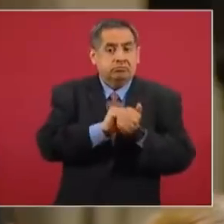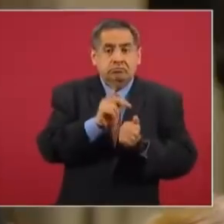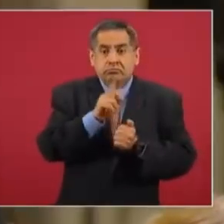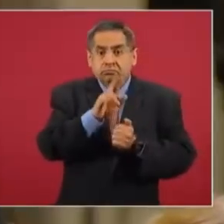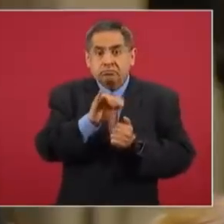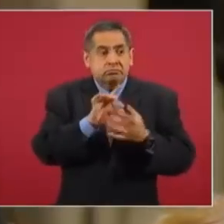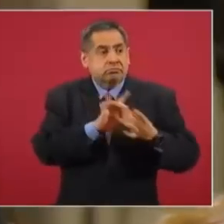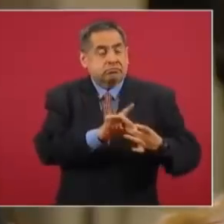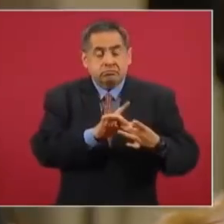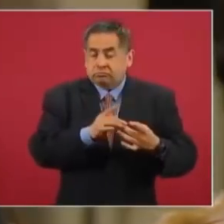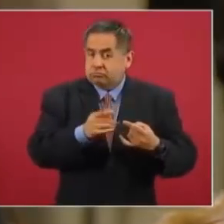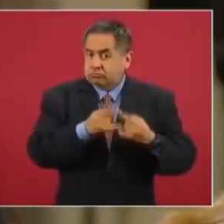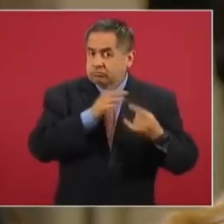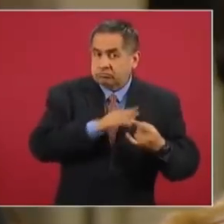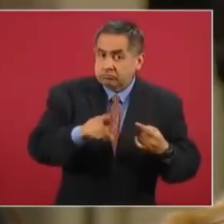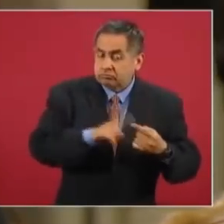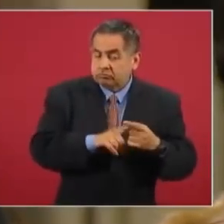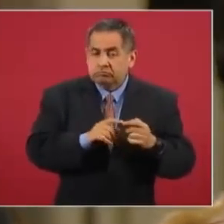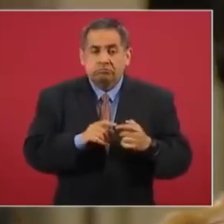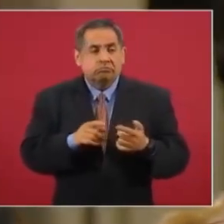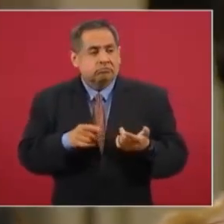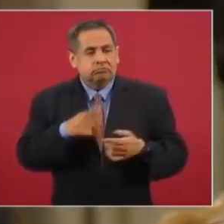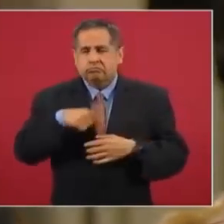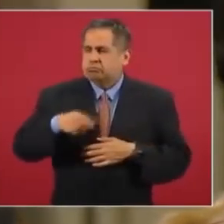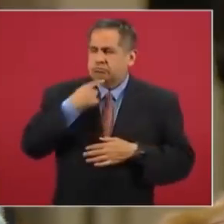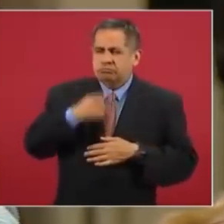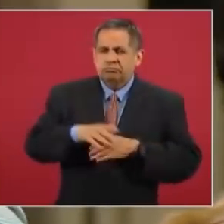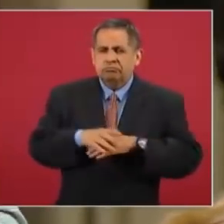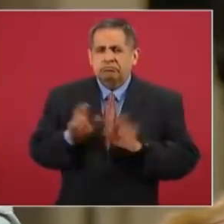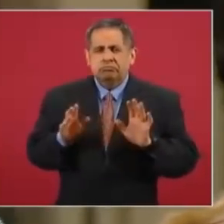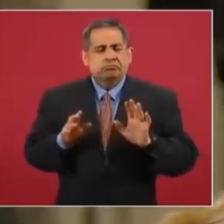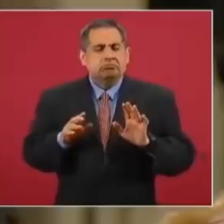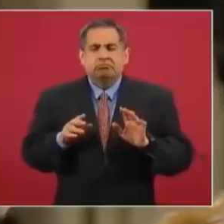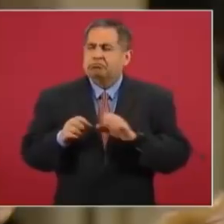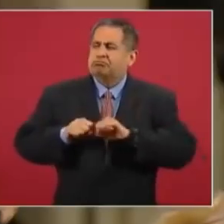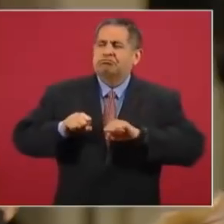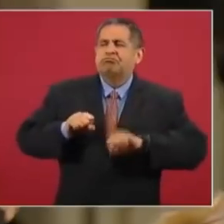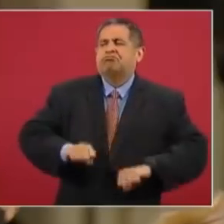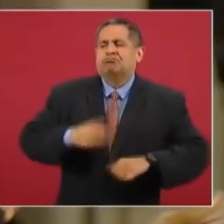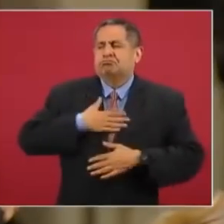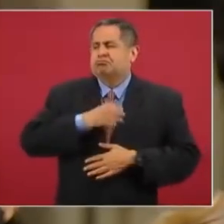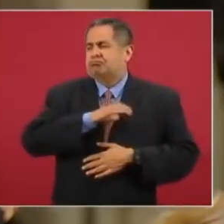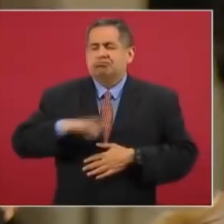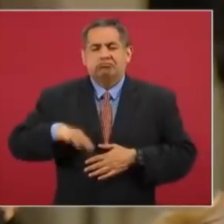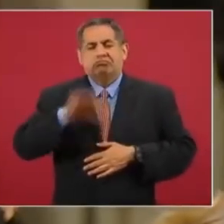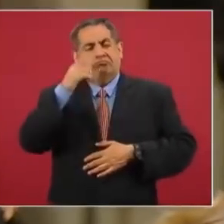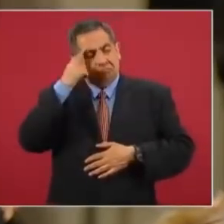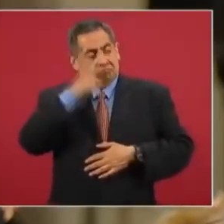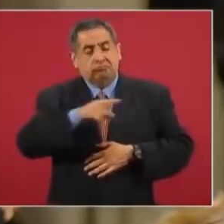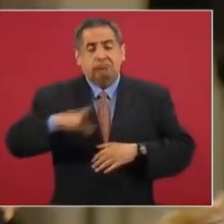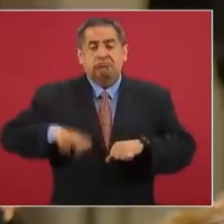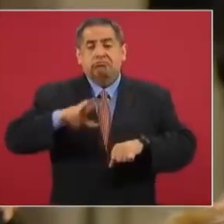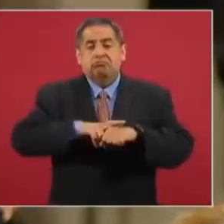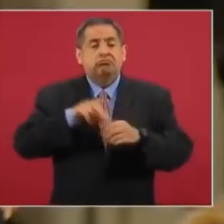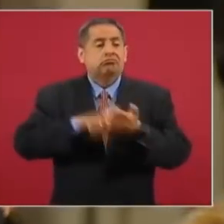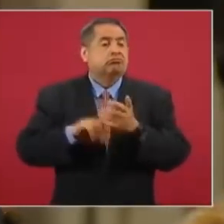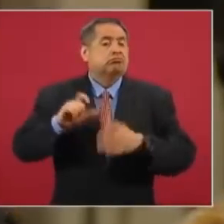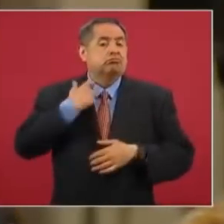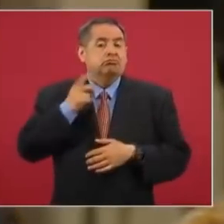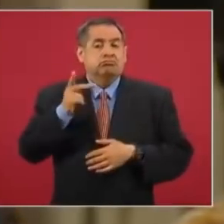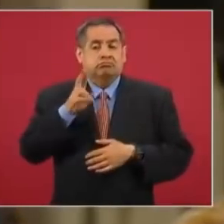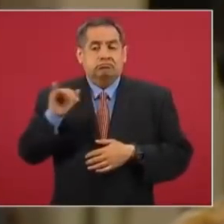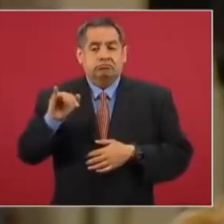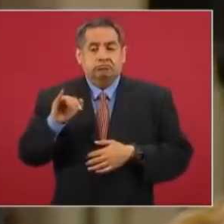le han hecho a la historia. Pues ellos aseguran que tienen las candidaturas en la bolsa, y tenemos el ejemplo para gobernador, el